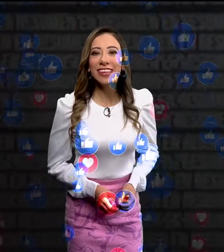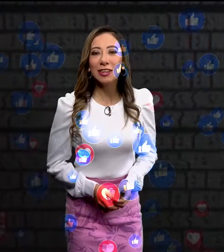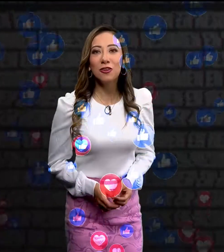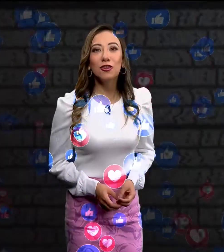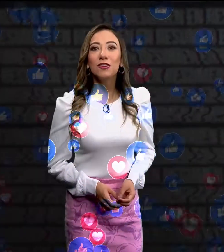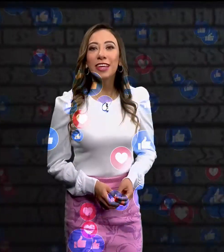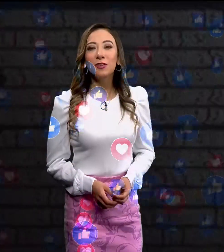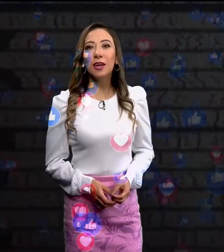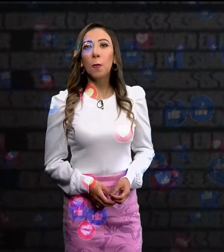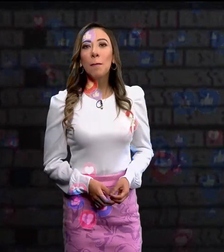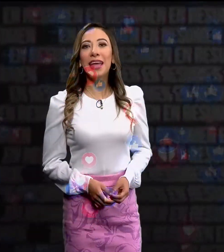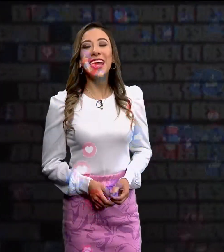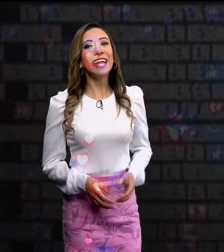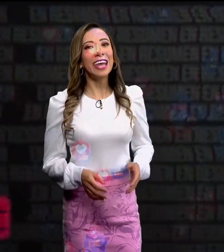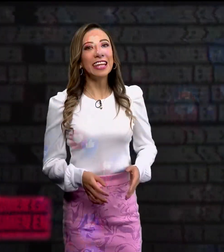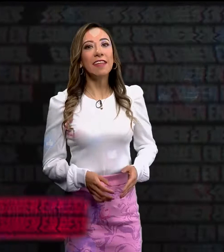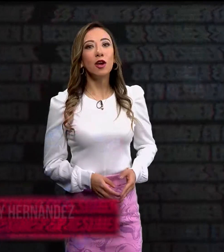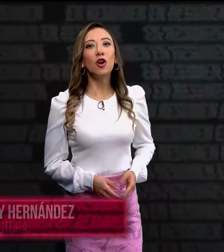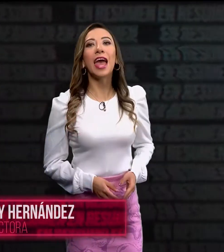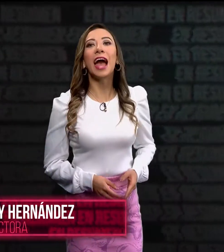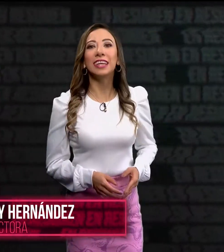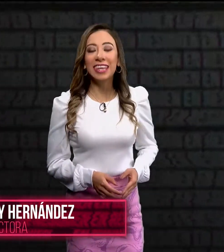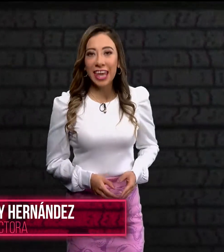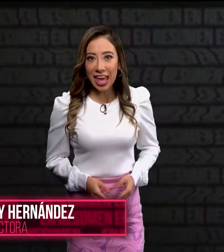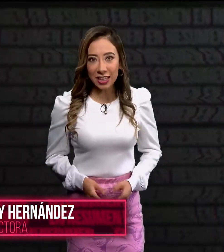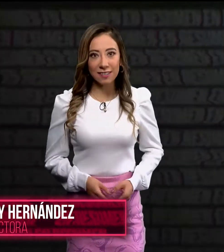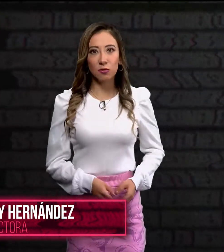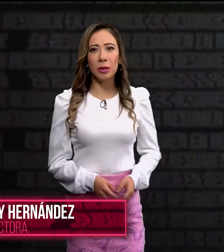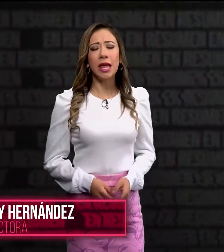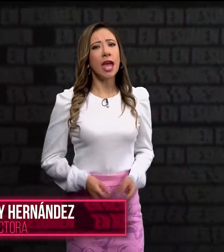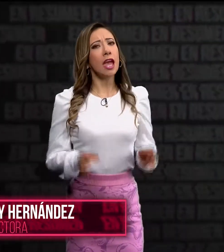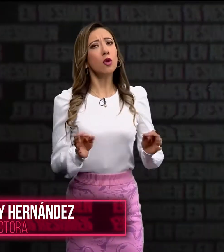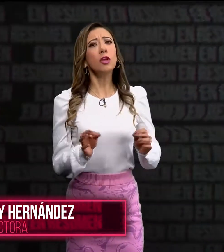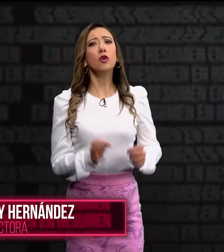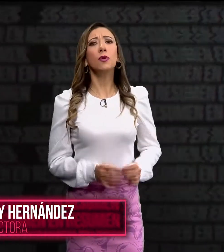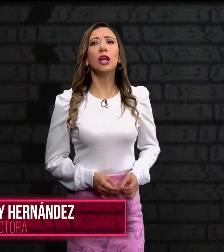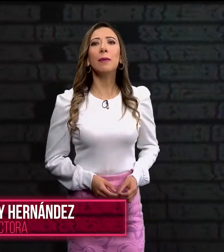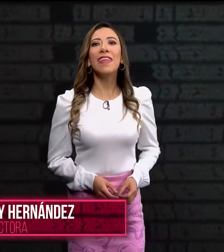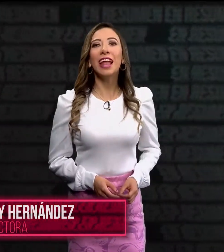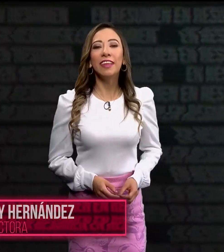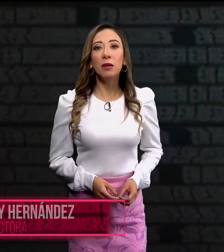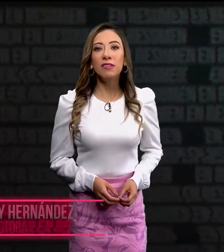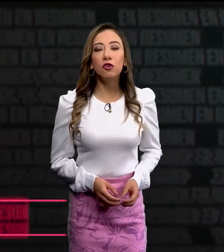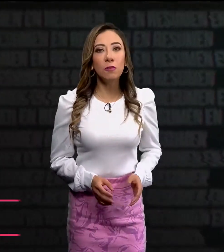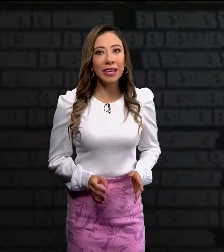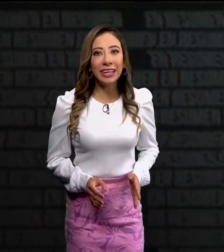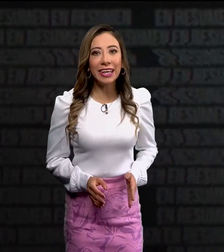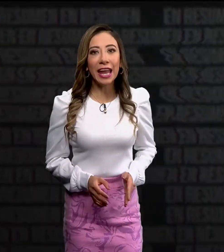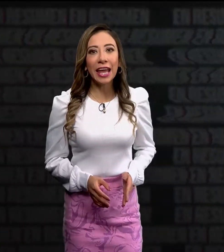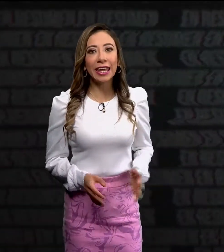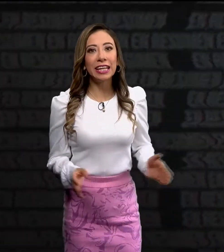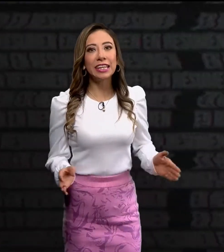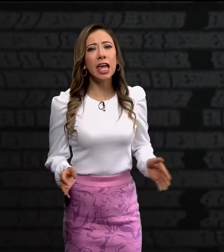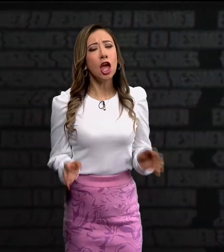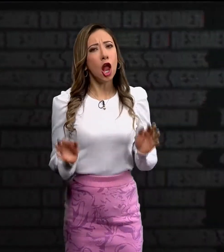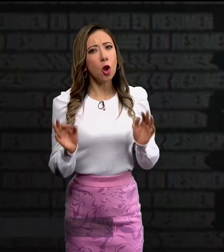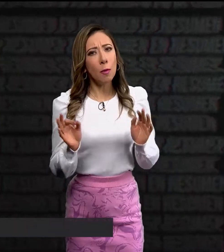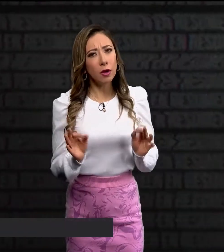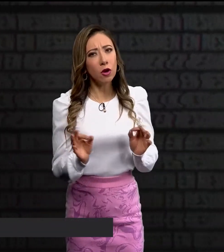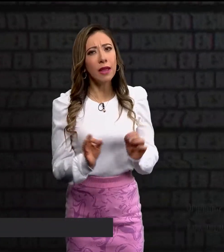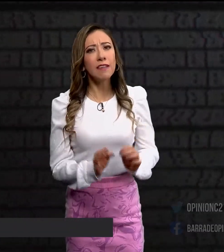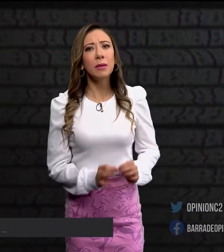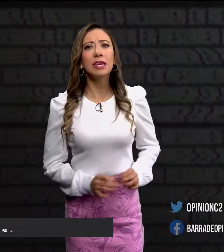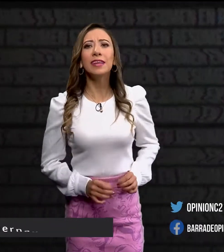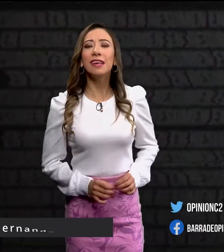gracias a todas y a todos los que nos acompañan el día de hoy aquí en Resumen, el único programa de la televisión mexicana que le trae